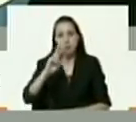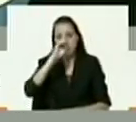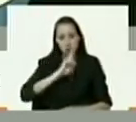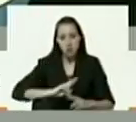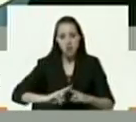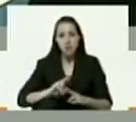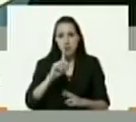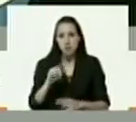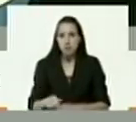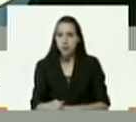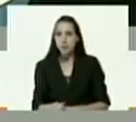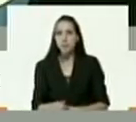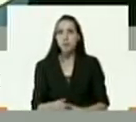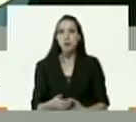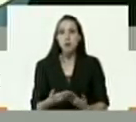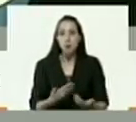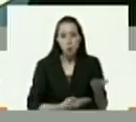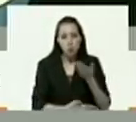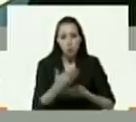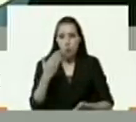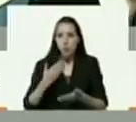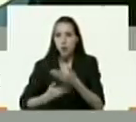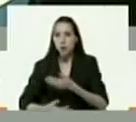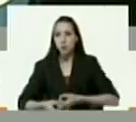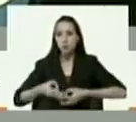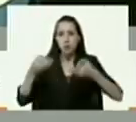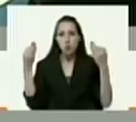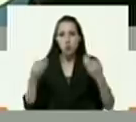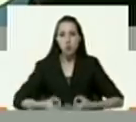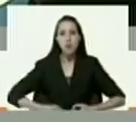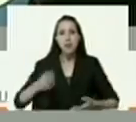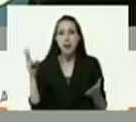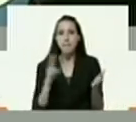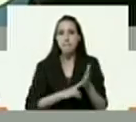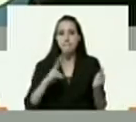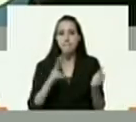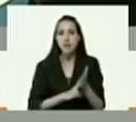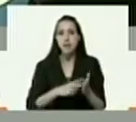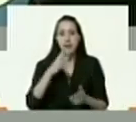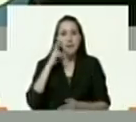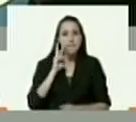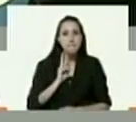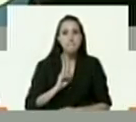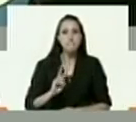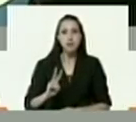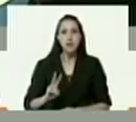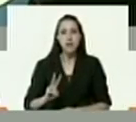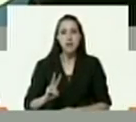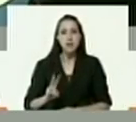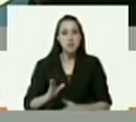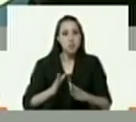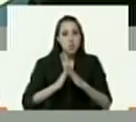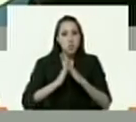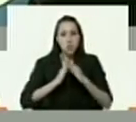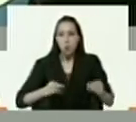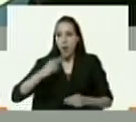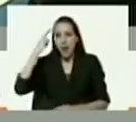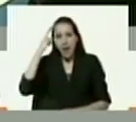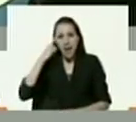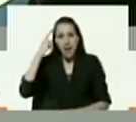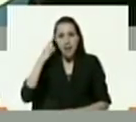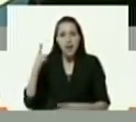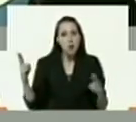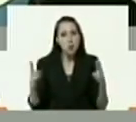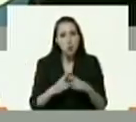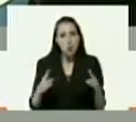una cooperación rigurosa, donde puedan ver, donde puedan objetar, donde puedan reconocer, donde